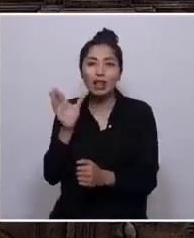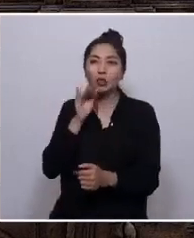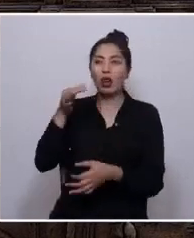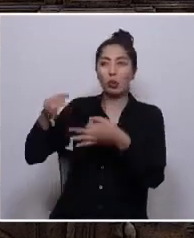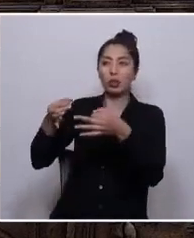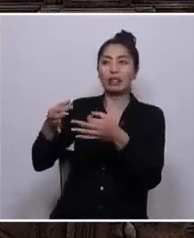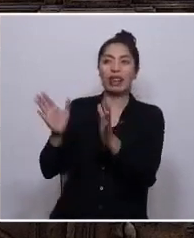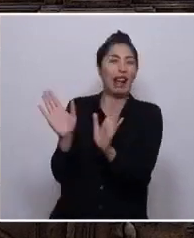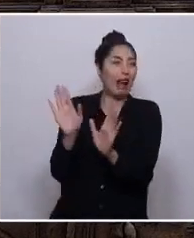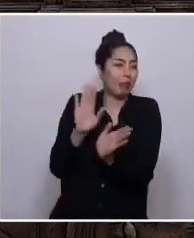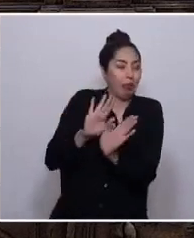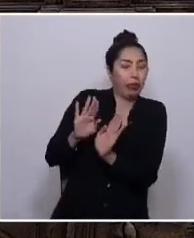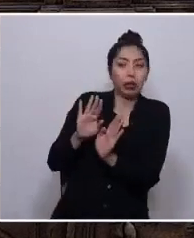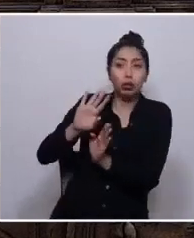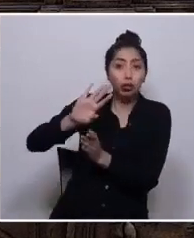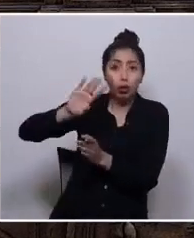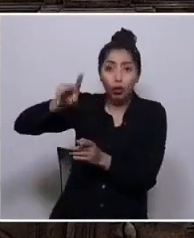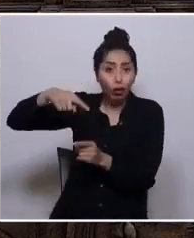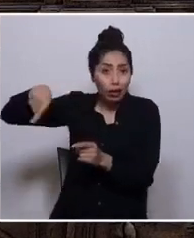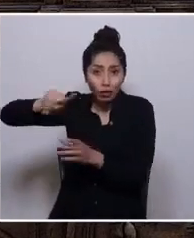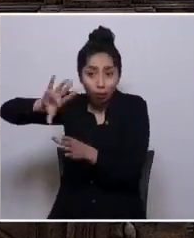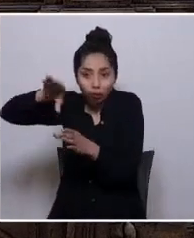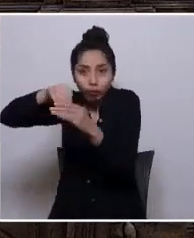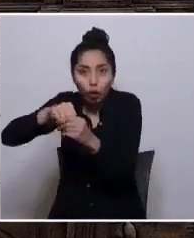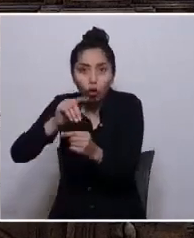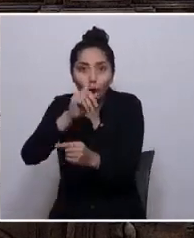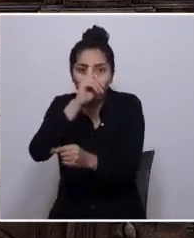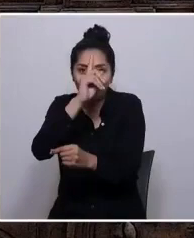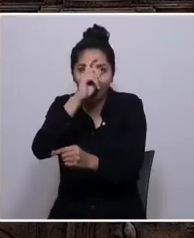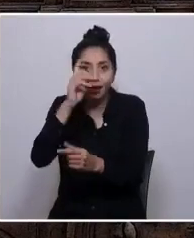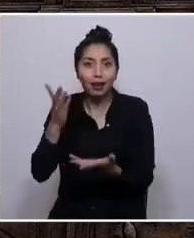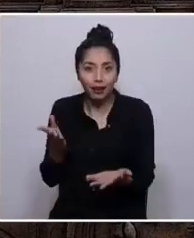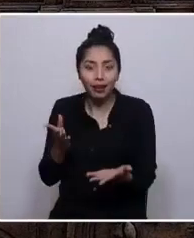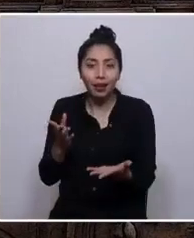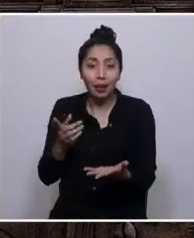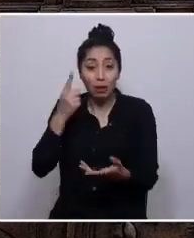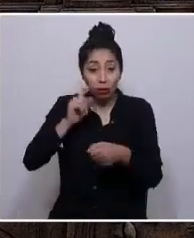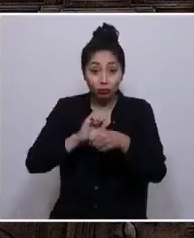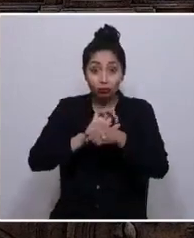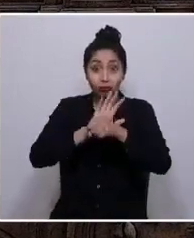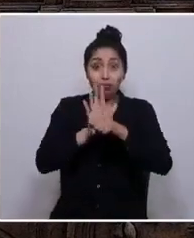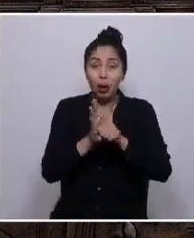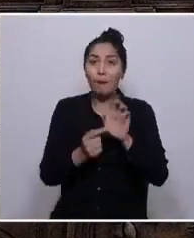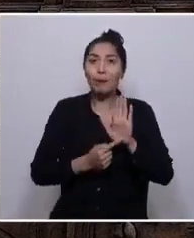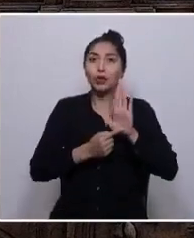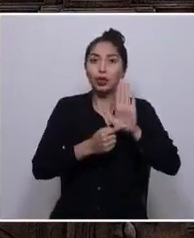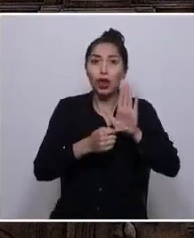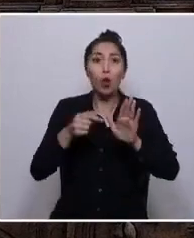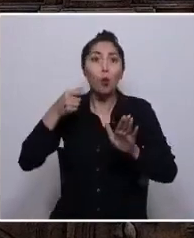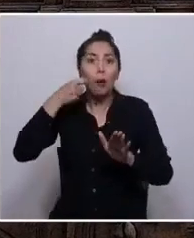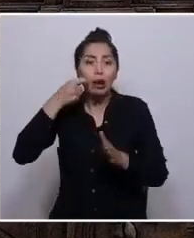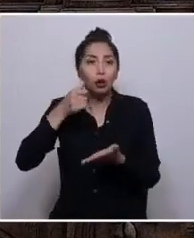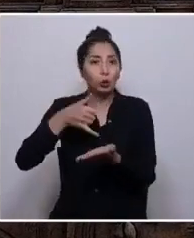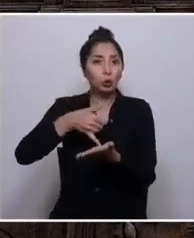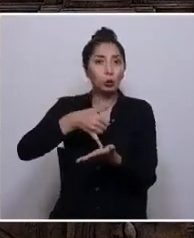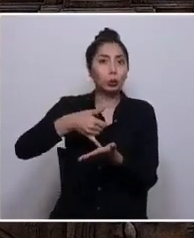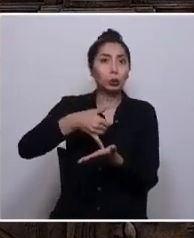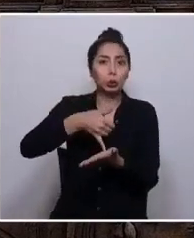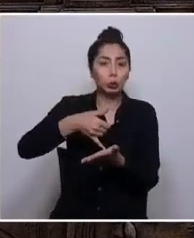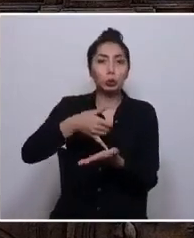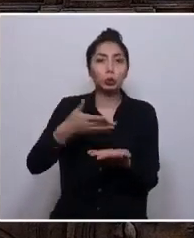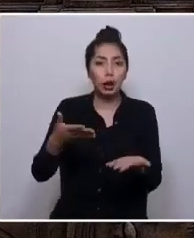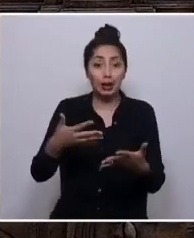hospital pero kobe trajo la luz la fragilidad humana y nos obligó a entender que al principio al final la